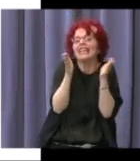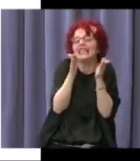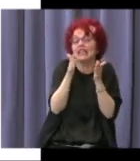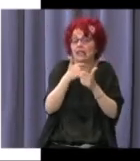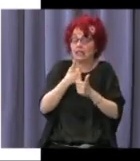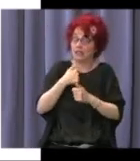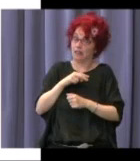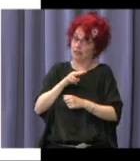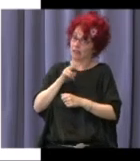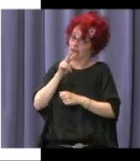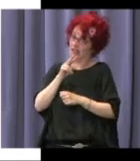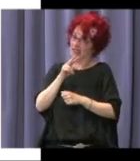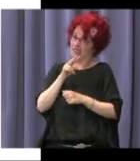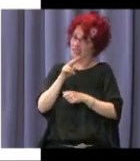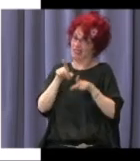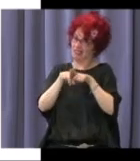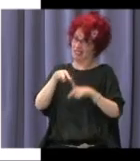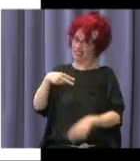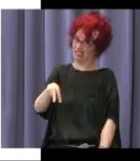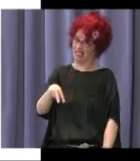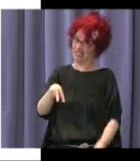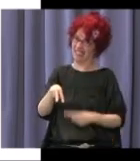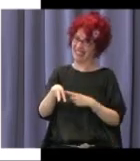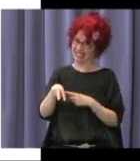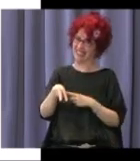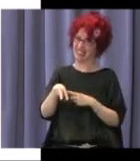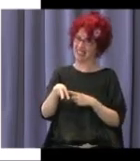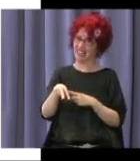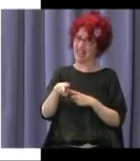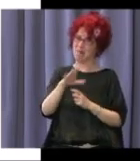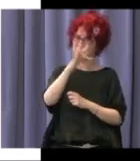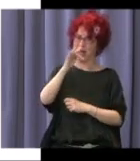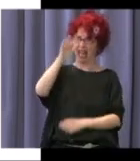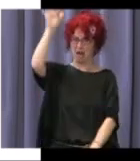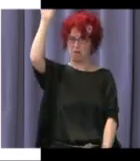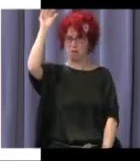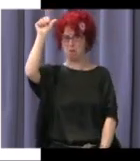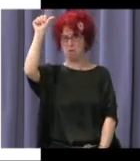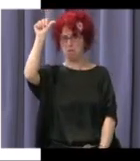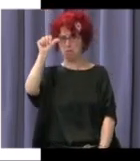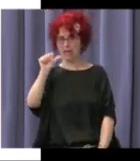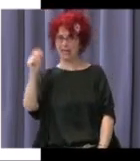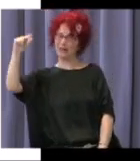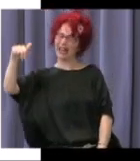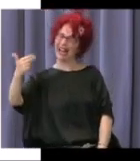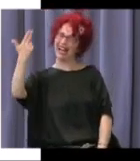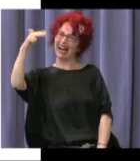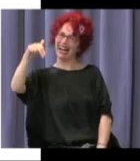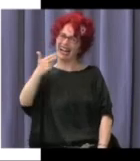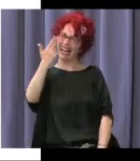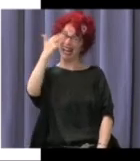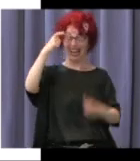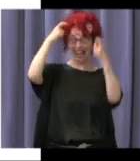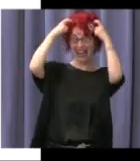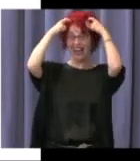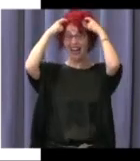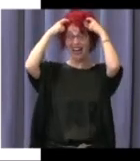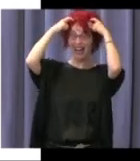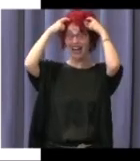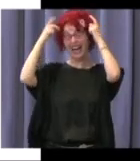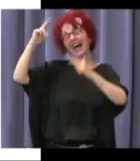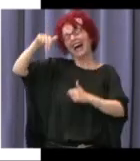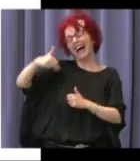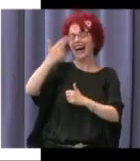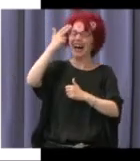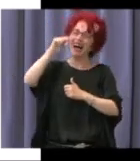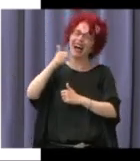tela, porque infantiliza. Porque luego está la referencia a la peliculita Disney, que tiene un majal que supongo que todo el mundo recuerda, que la sirenita se enamora y va y le